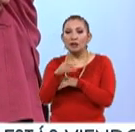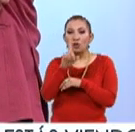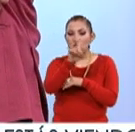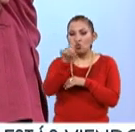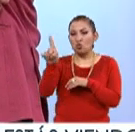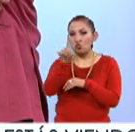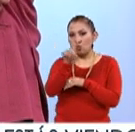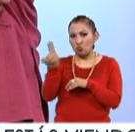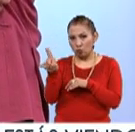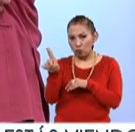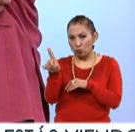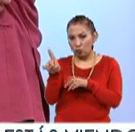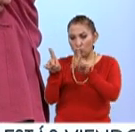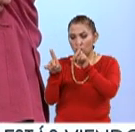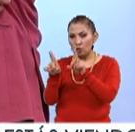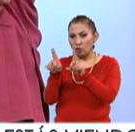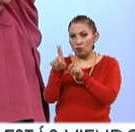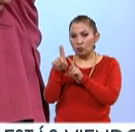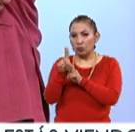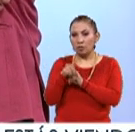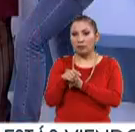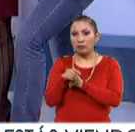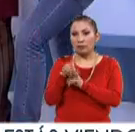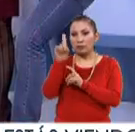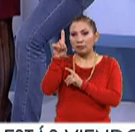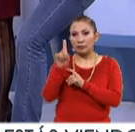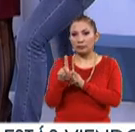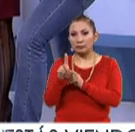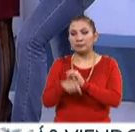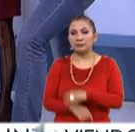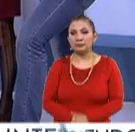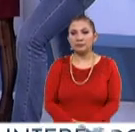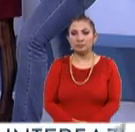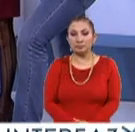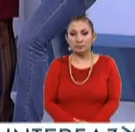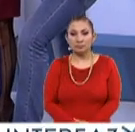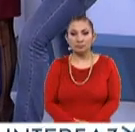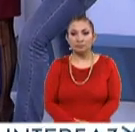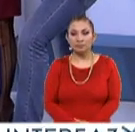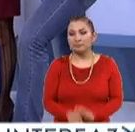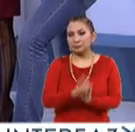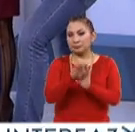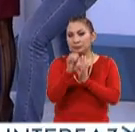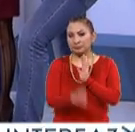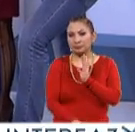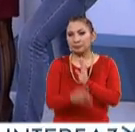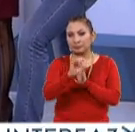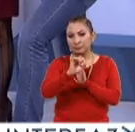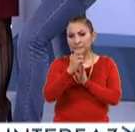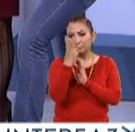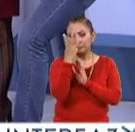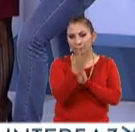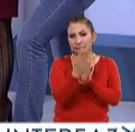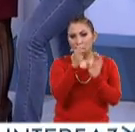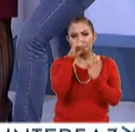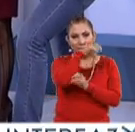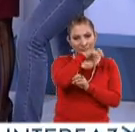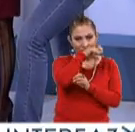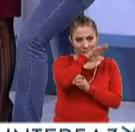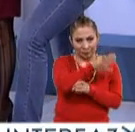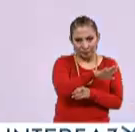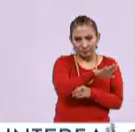1, 1. Un 1 arriba, un 1 abajo. Uh-huh. Por ejemplo, el 23 en el sistema